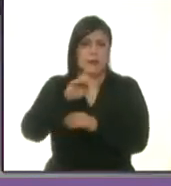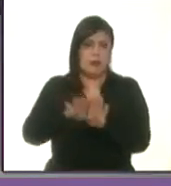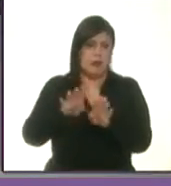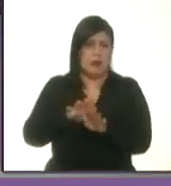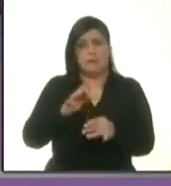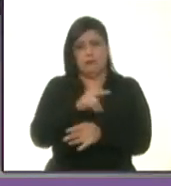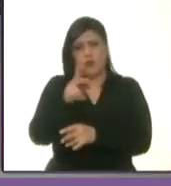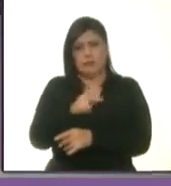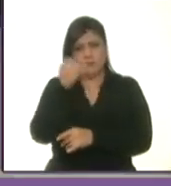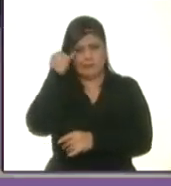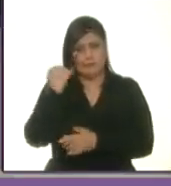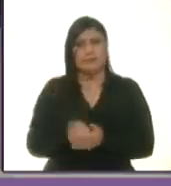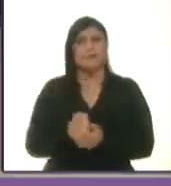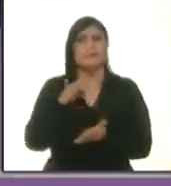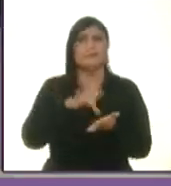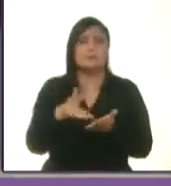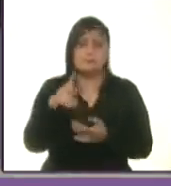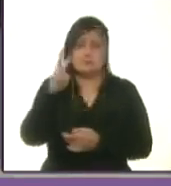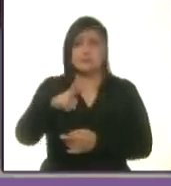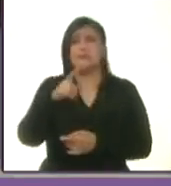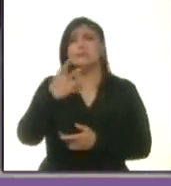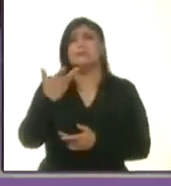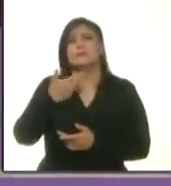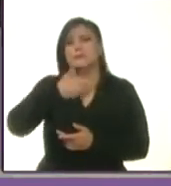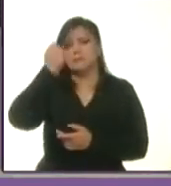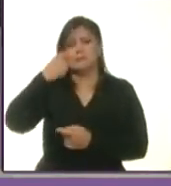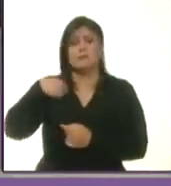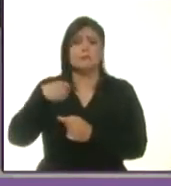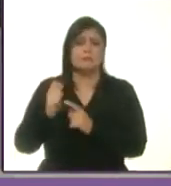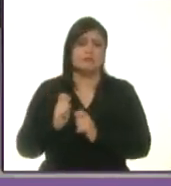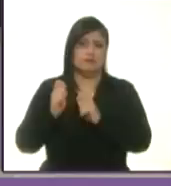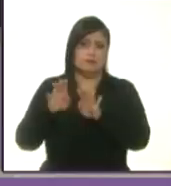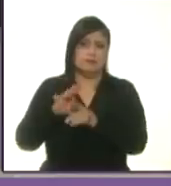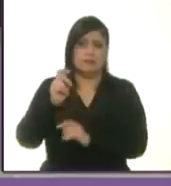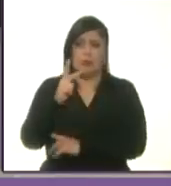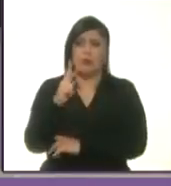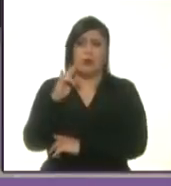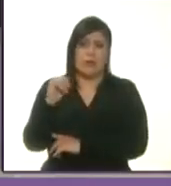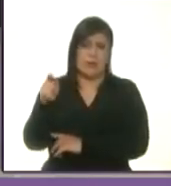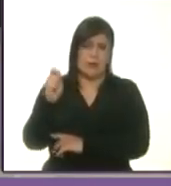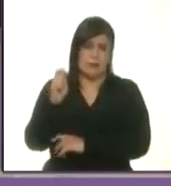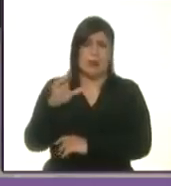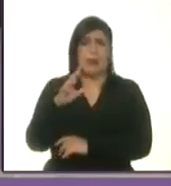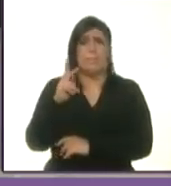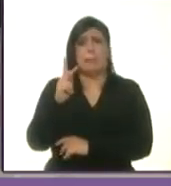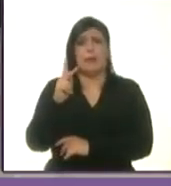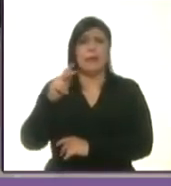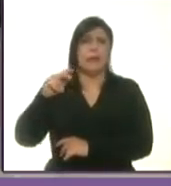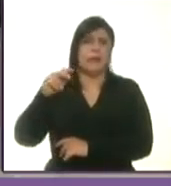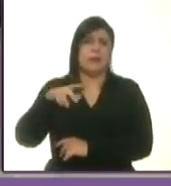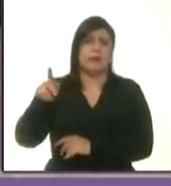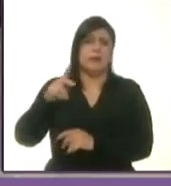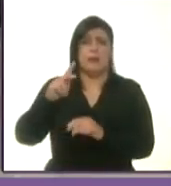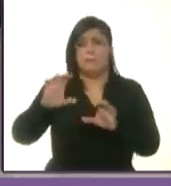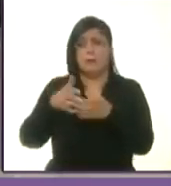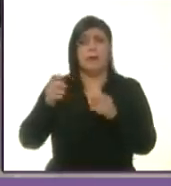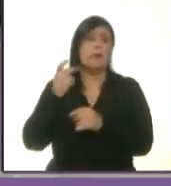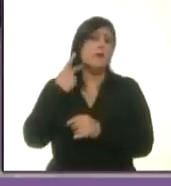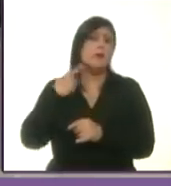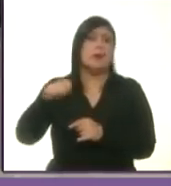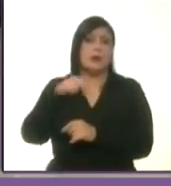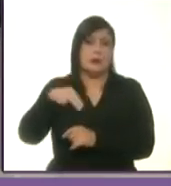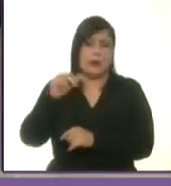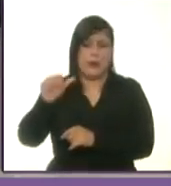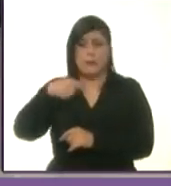muchas gracias candidatos escuchemos a purificación carpinteyro del partido nueva alianza 100 días de gobierno que